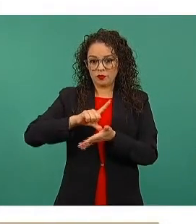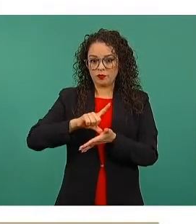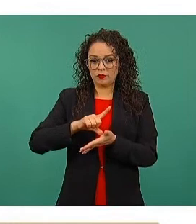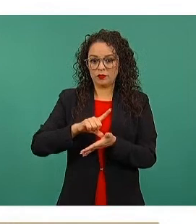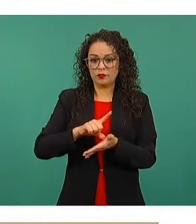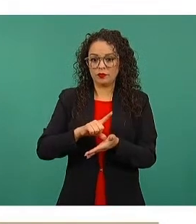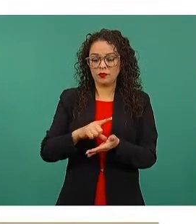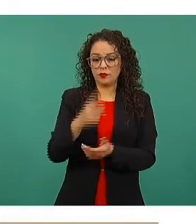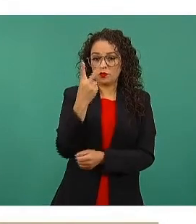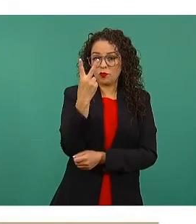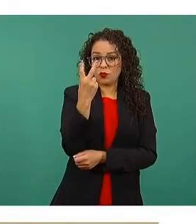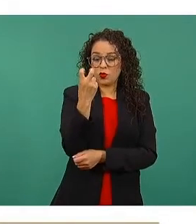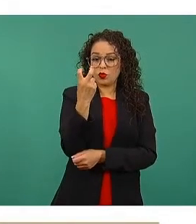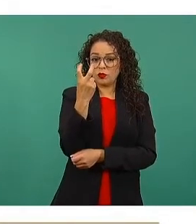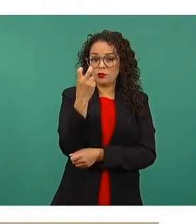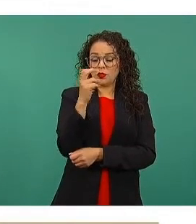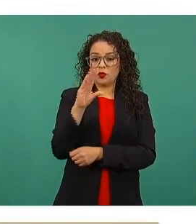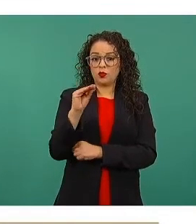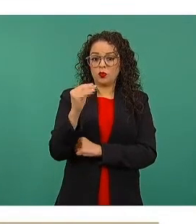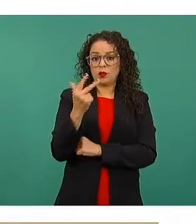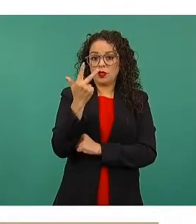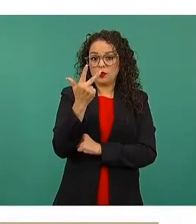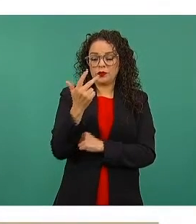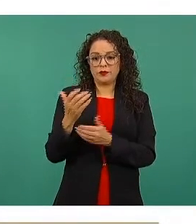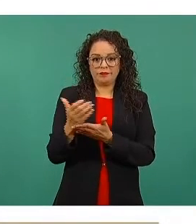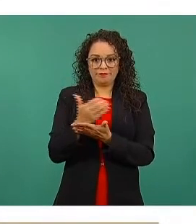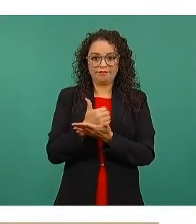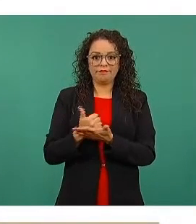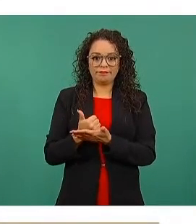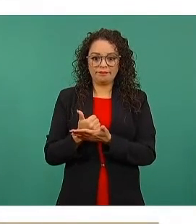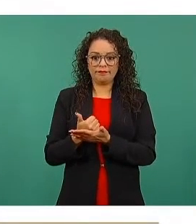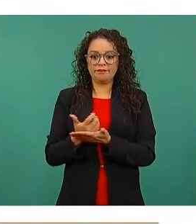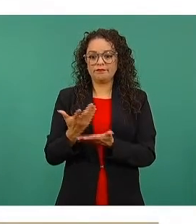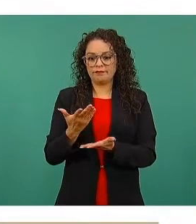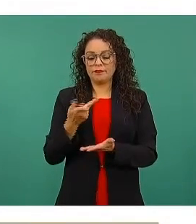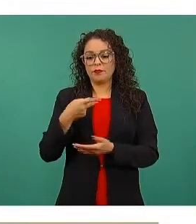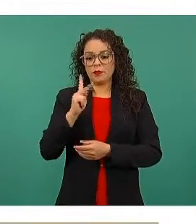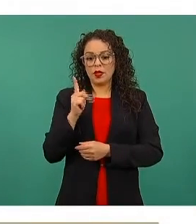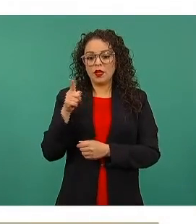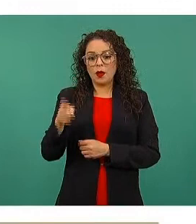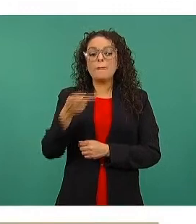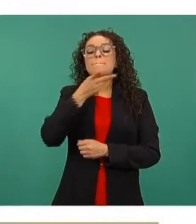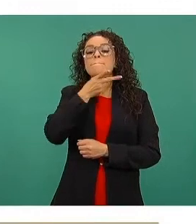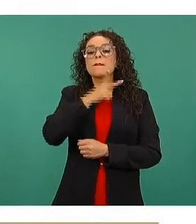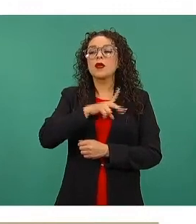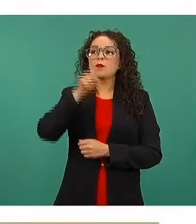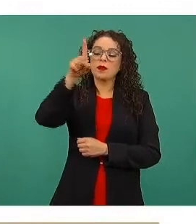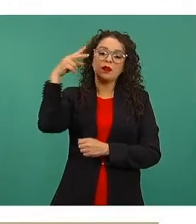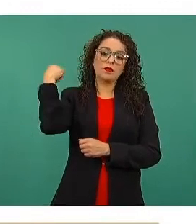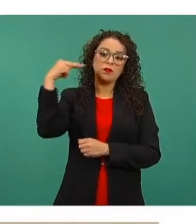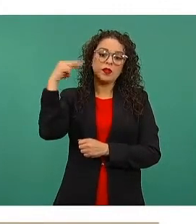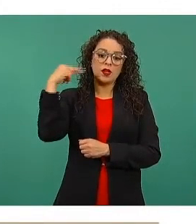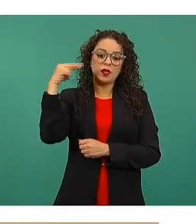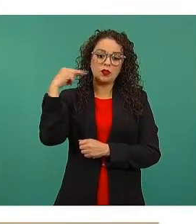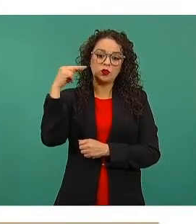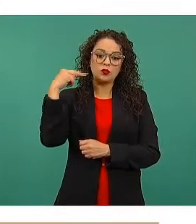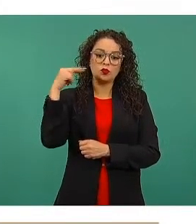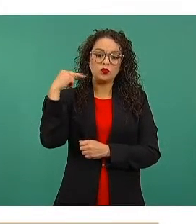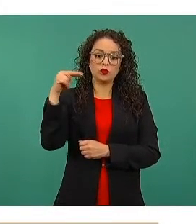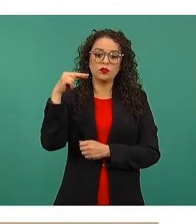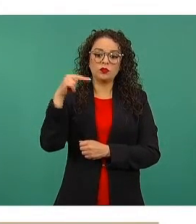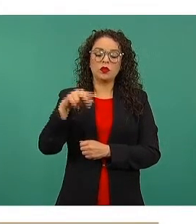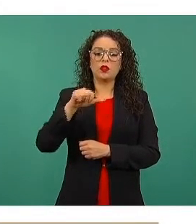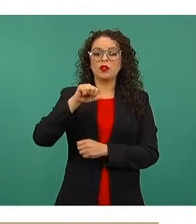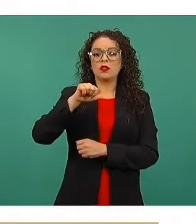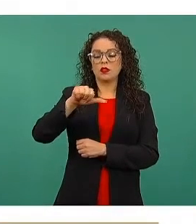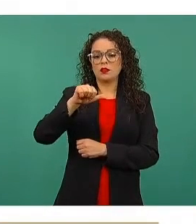2.98 de margen, mientras que el margen para la franquicia Pemex en Veracruz, es de